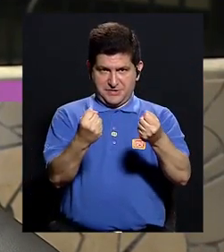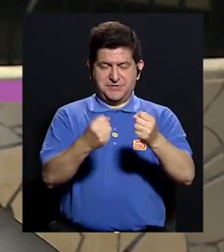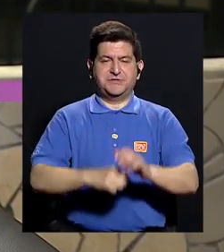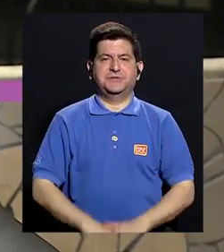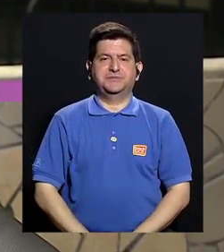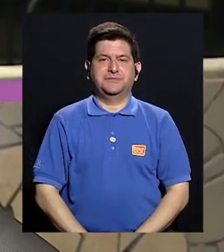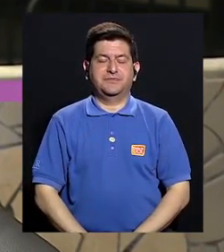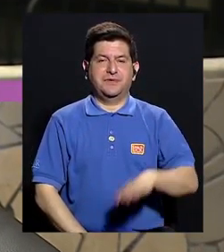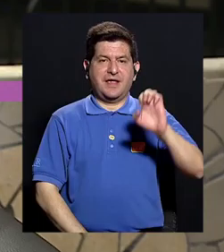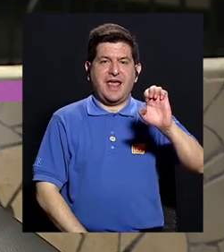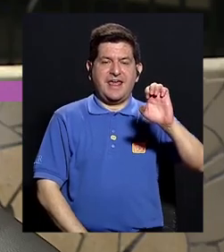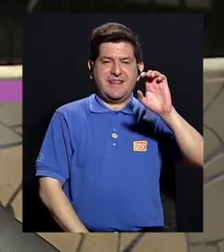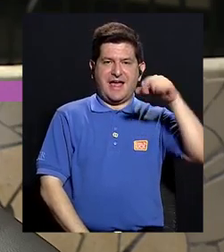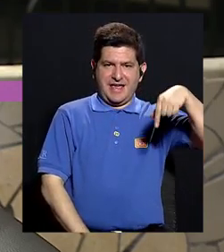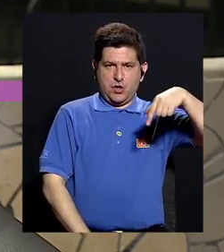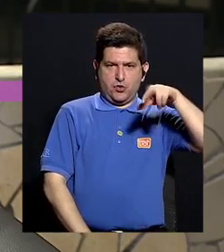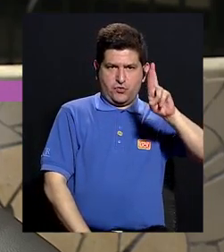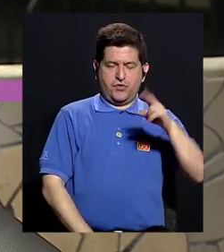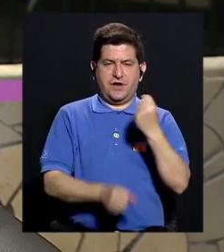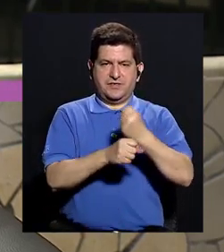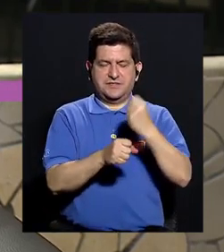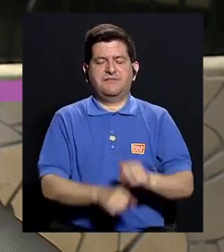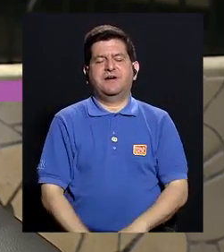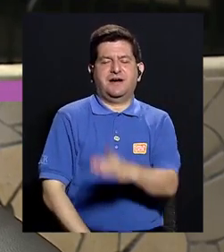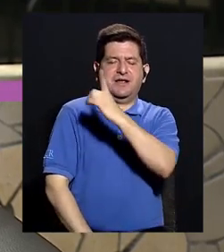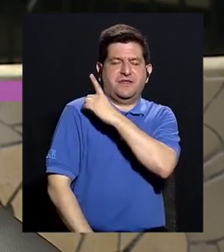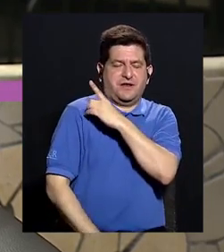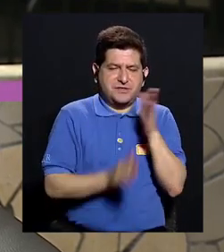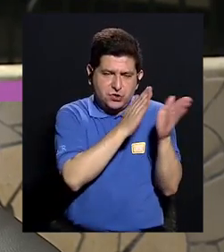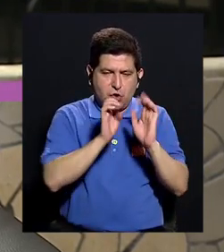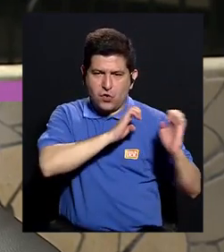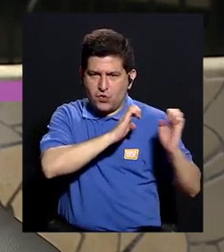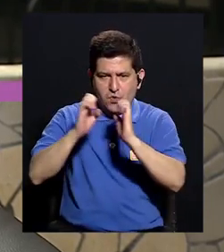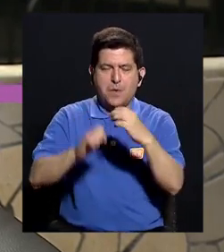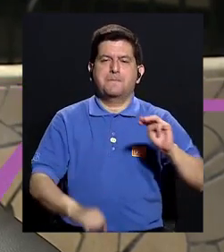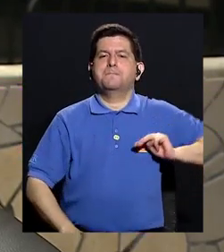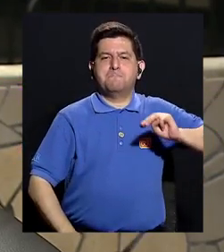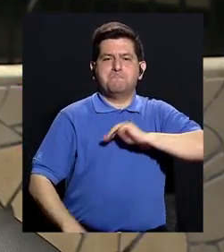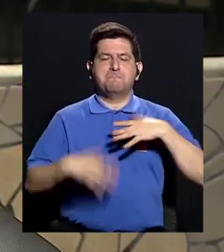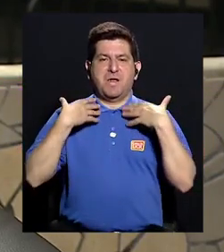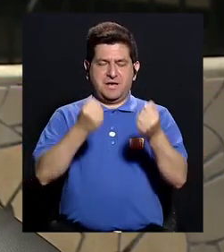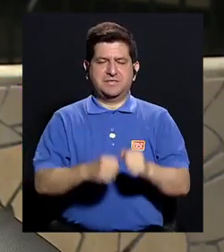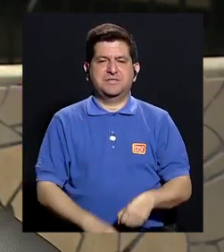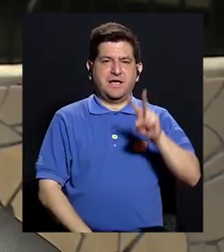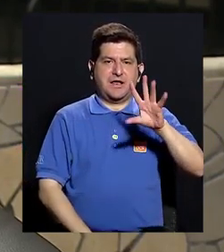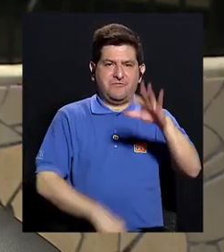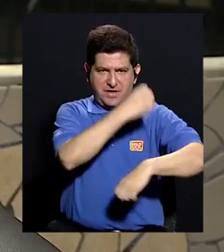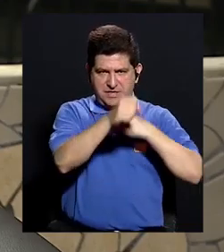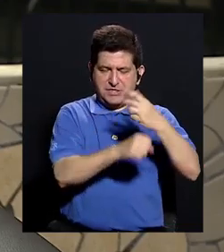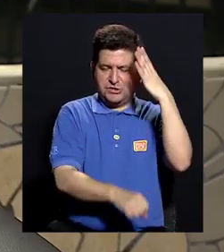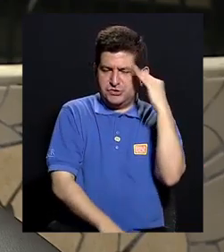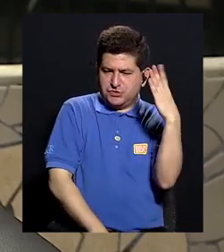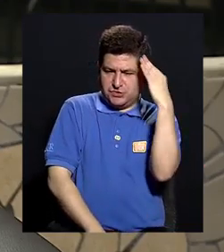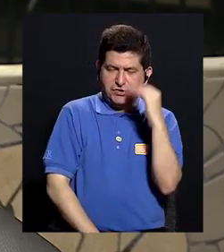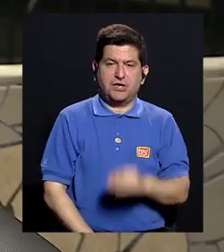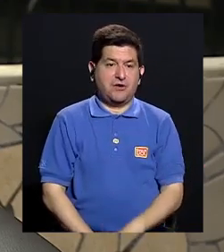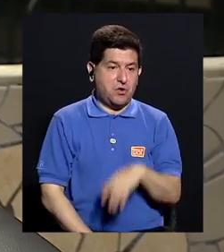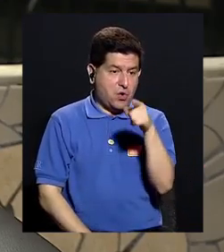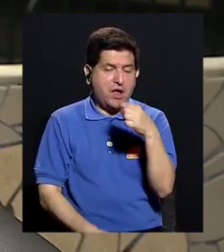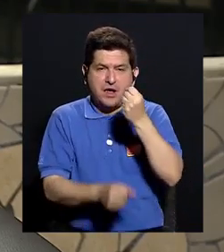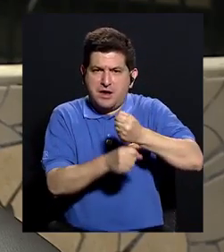con Eda Quiroz Rodríguez que trabaja en la dirección de planificación estratégica del Ministerio de Salud con más de 25 años de experiencia